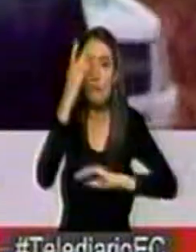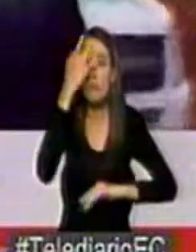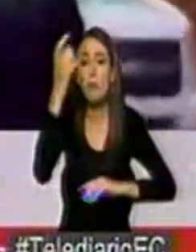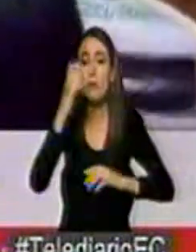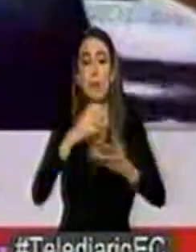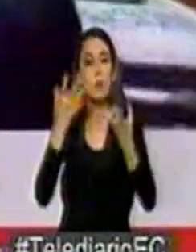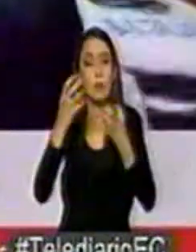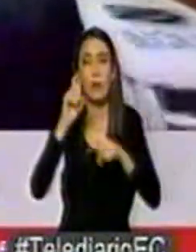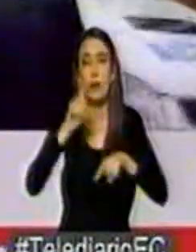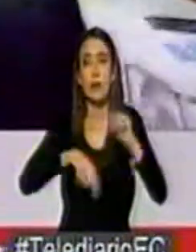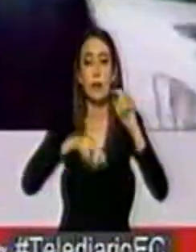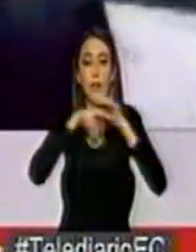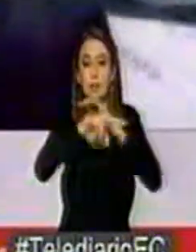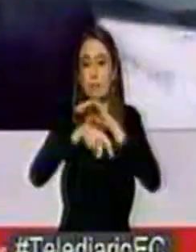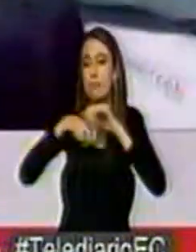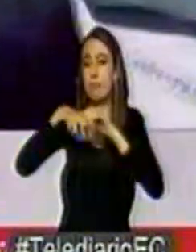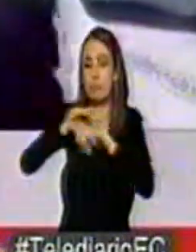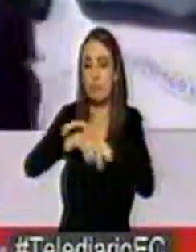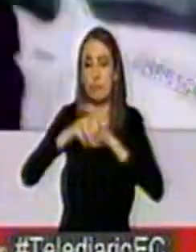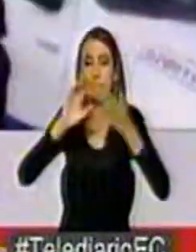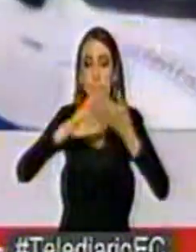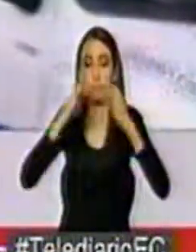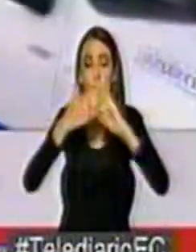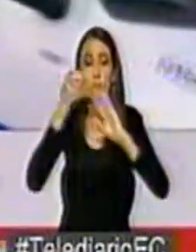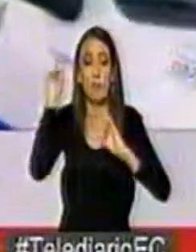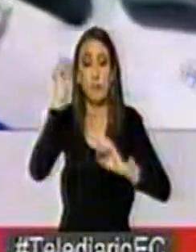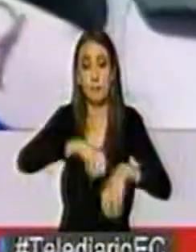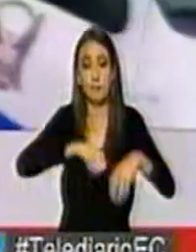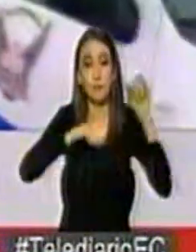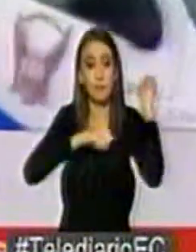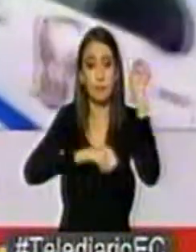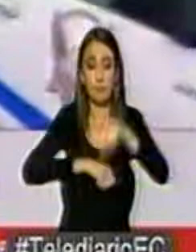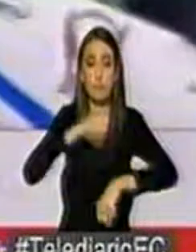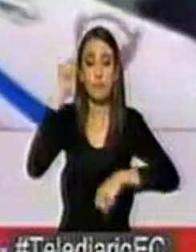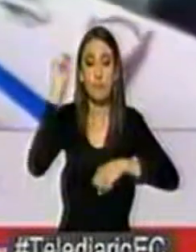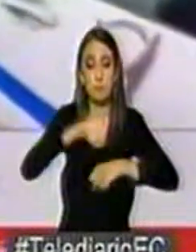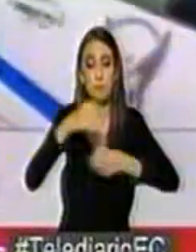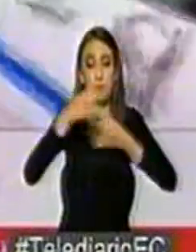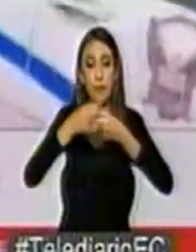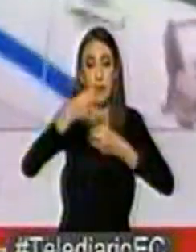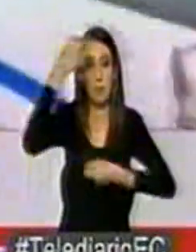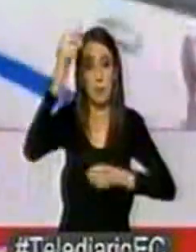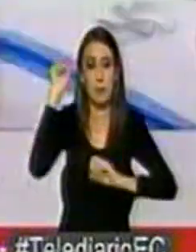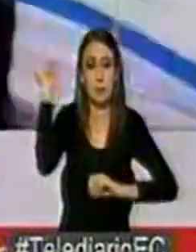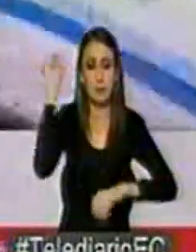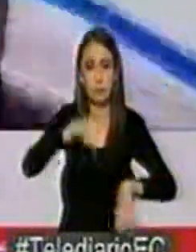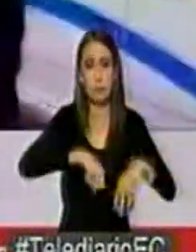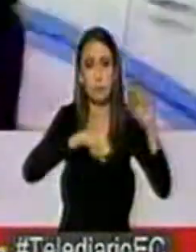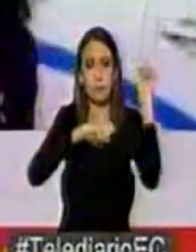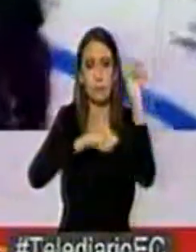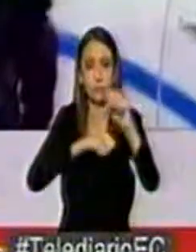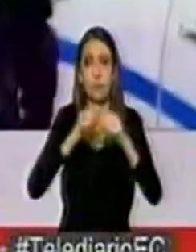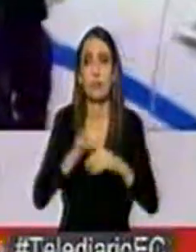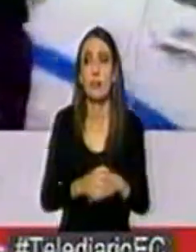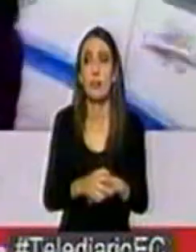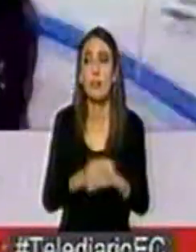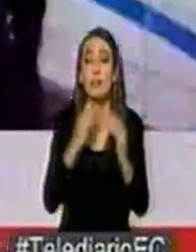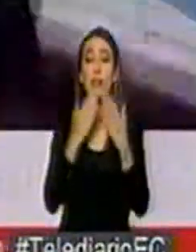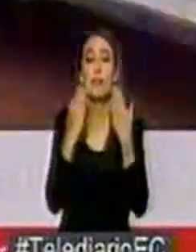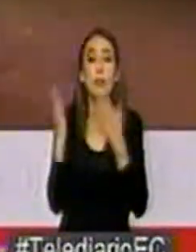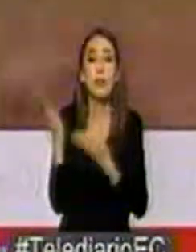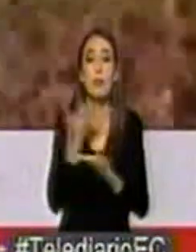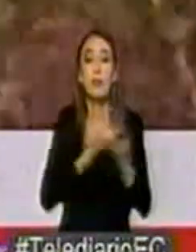de colaboración con la comunidad, fueron atacados con piedras, palos y bombas Molotov. En la refriega